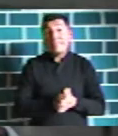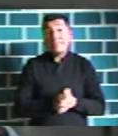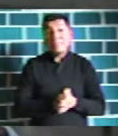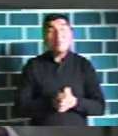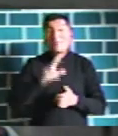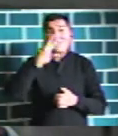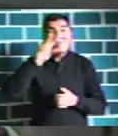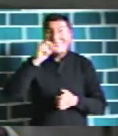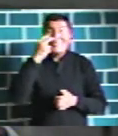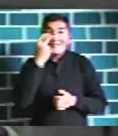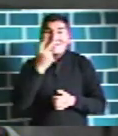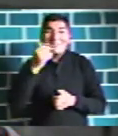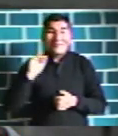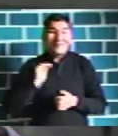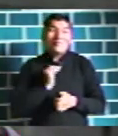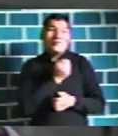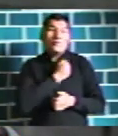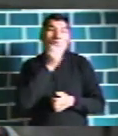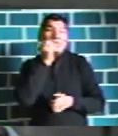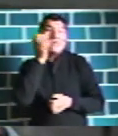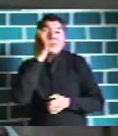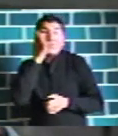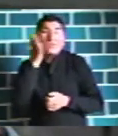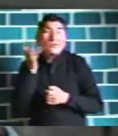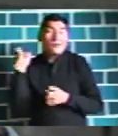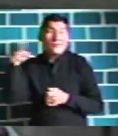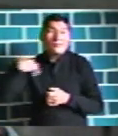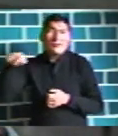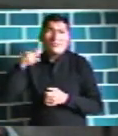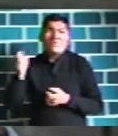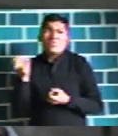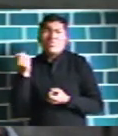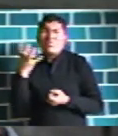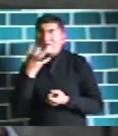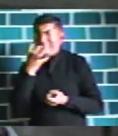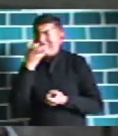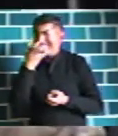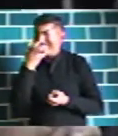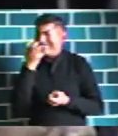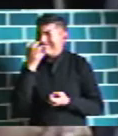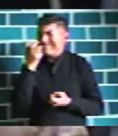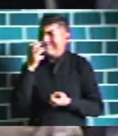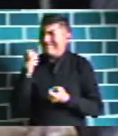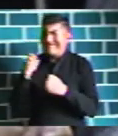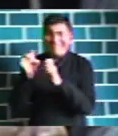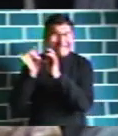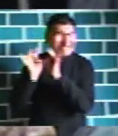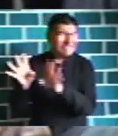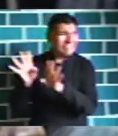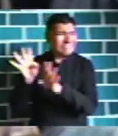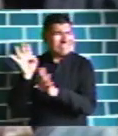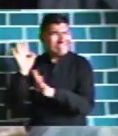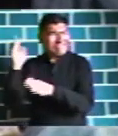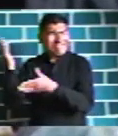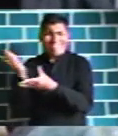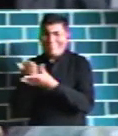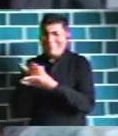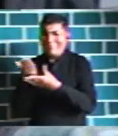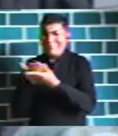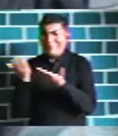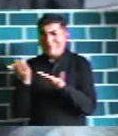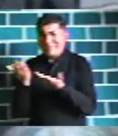no han notado que nuestros hogares hay muchos gestos de rabia de disgusto de molestia